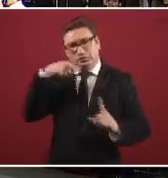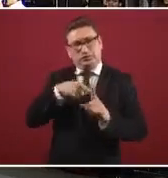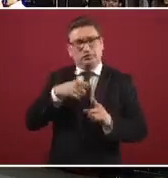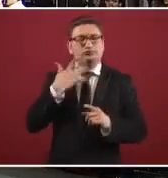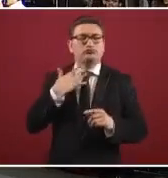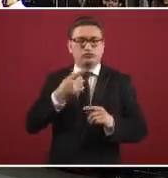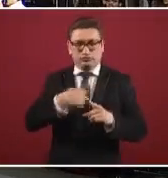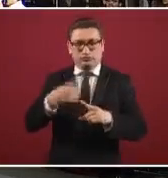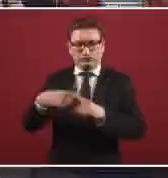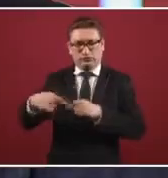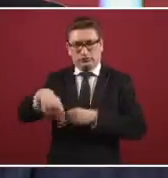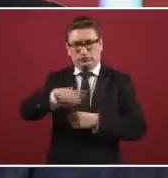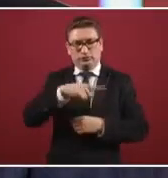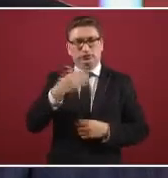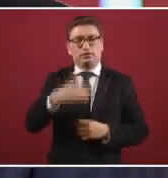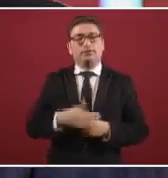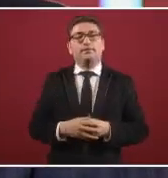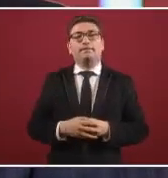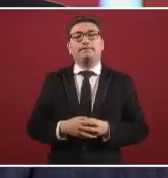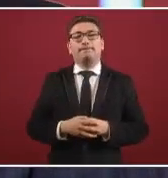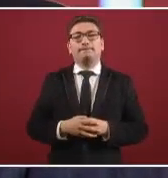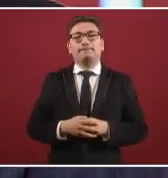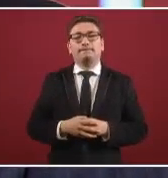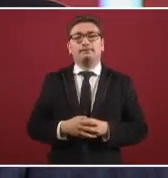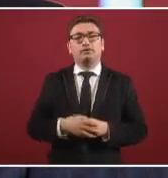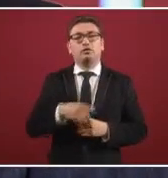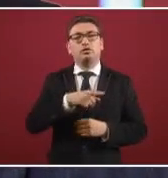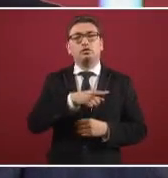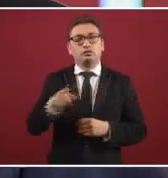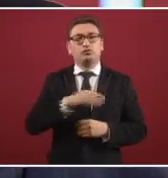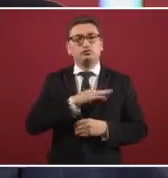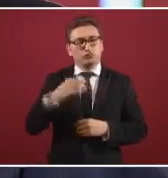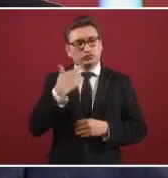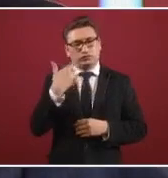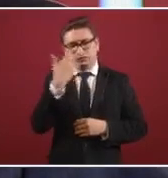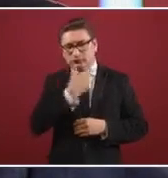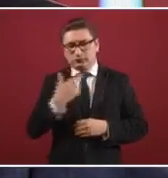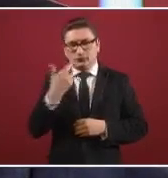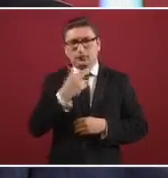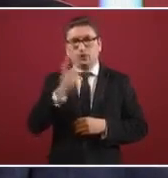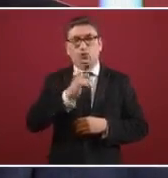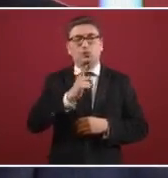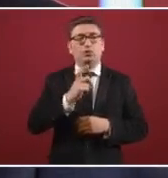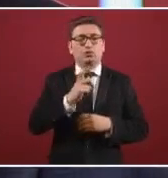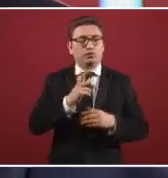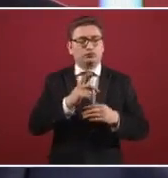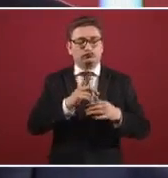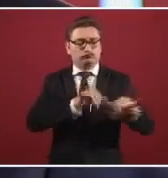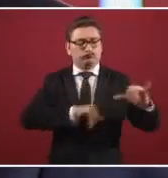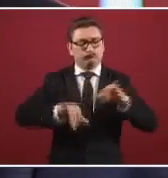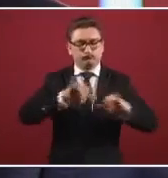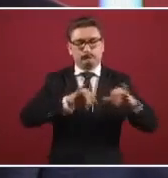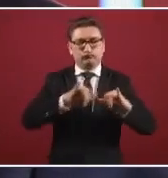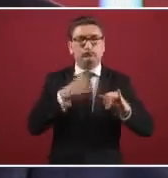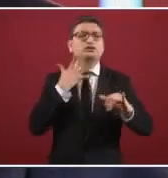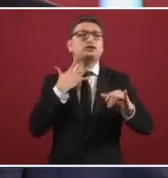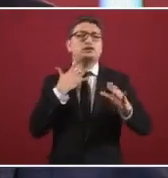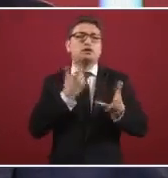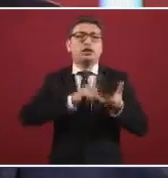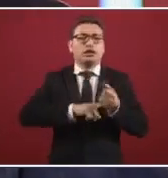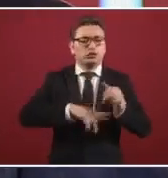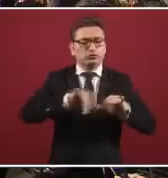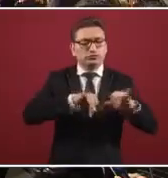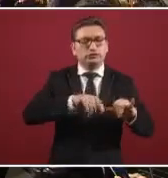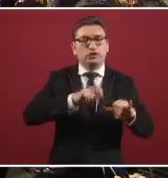combustibles, que hagan un análisis de los aditivos. En otros países se reporta cuál es el